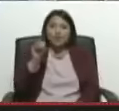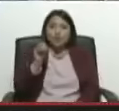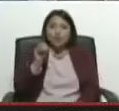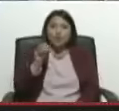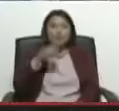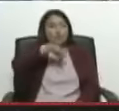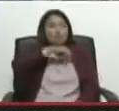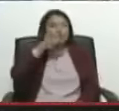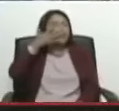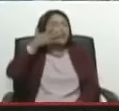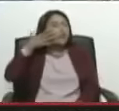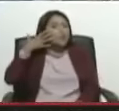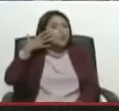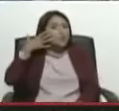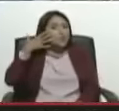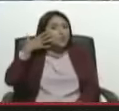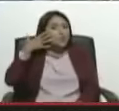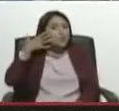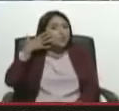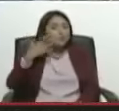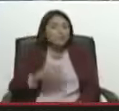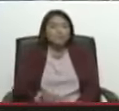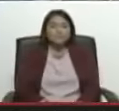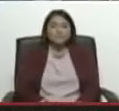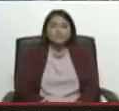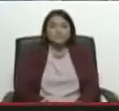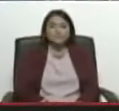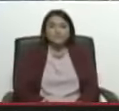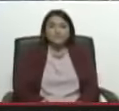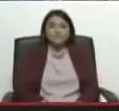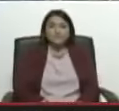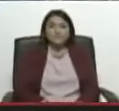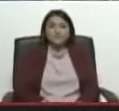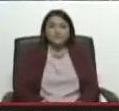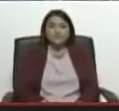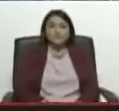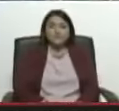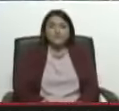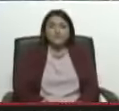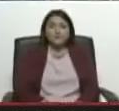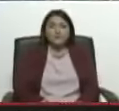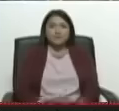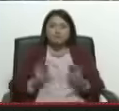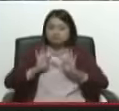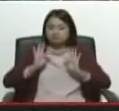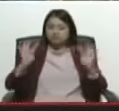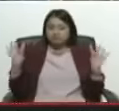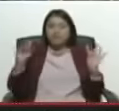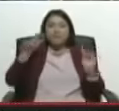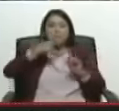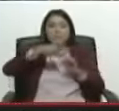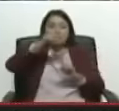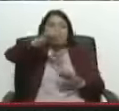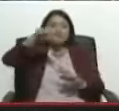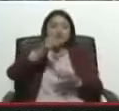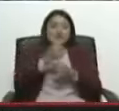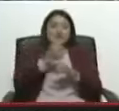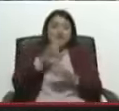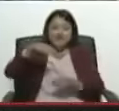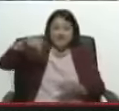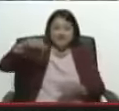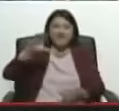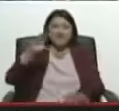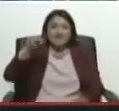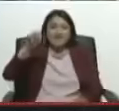una de las rectoras, de los rectores y del personal del Consejo Nacional Electoral,